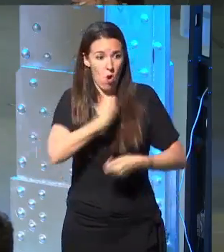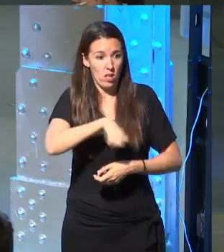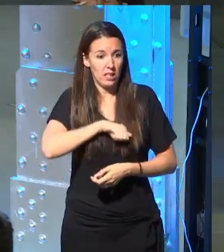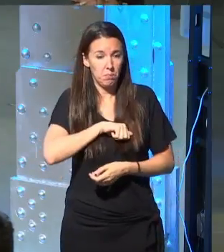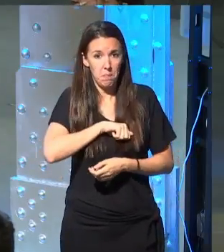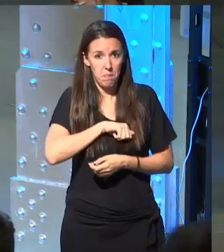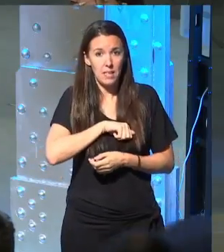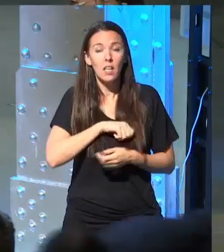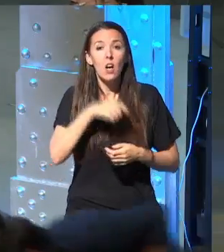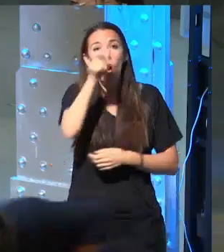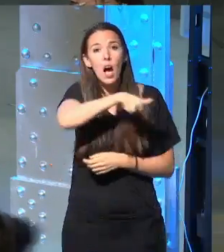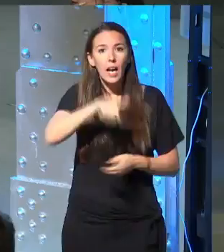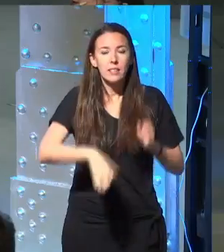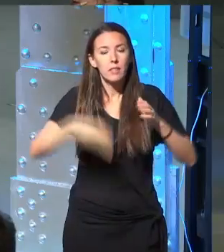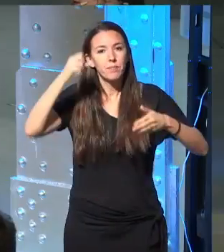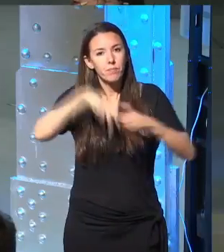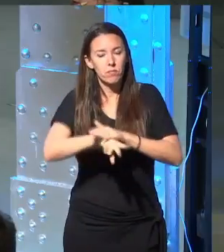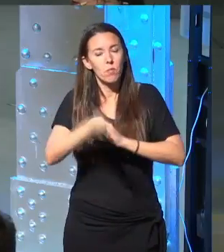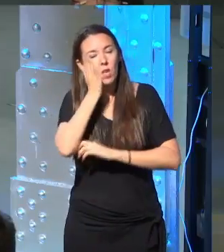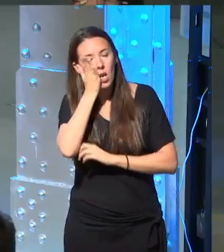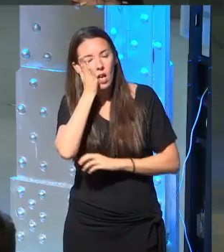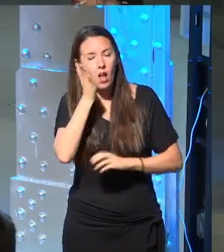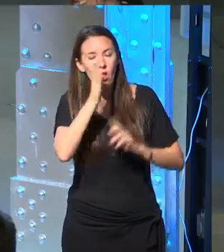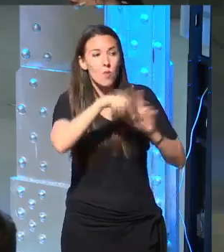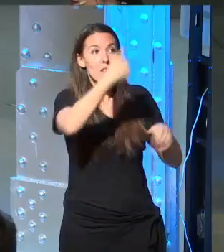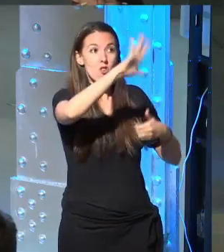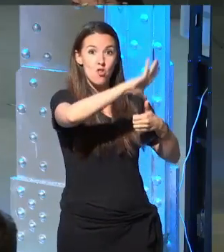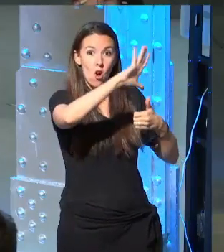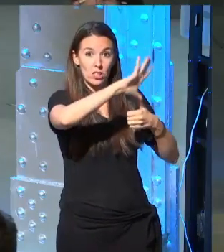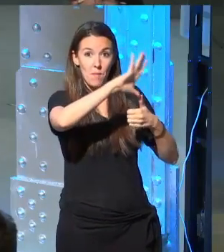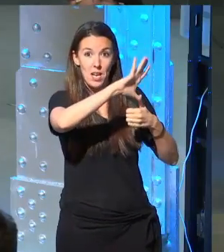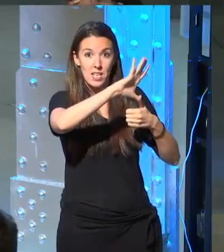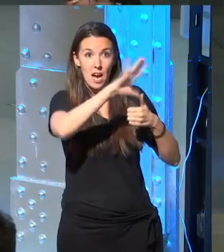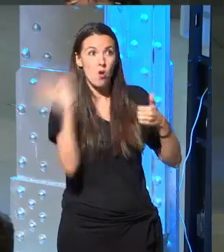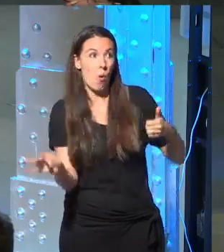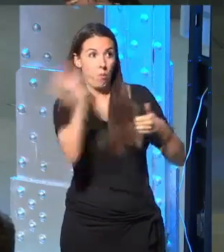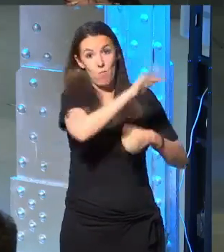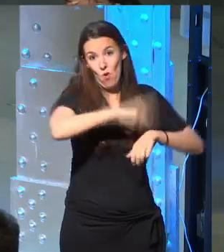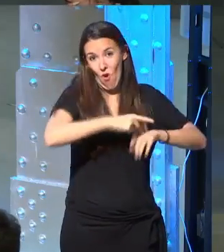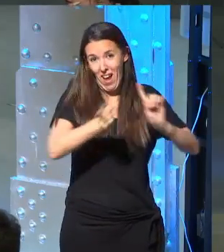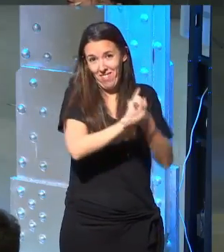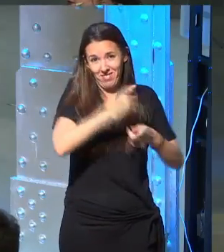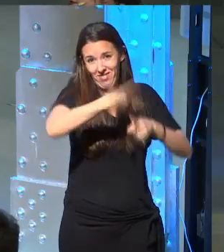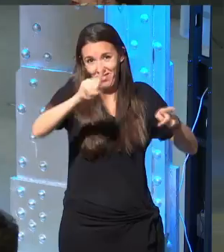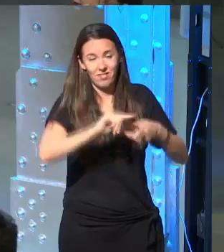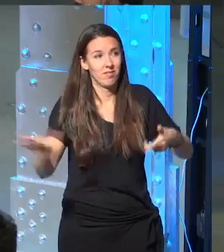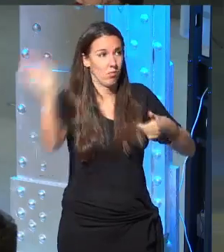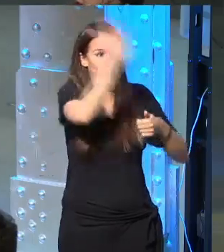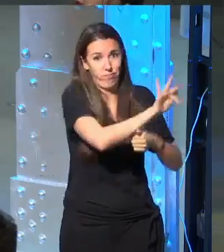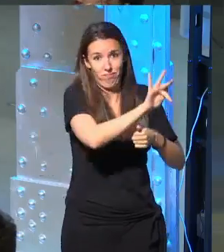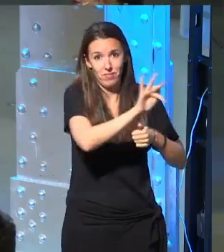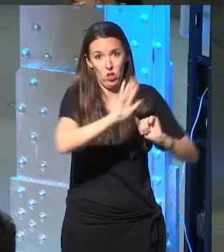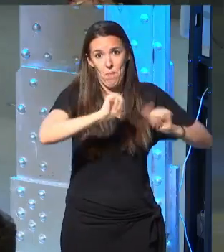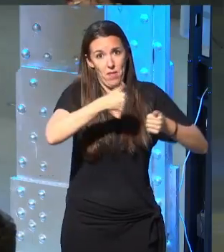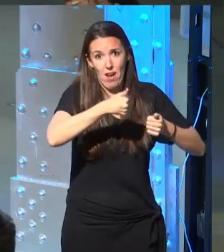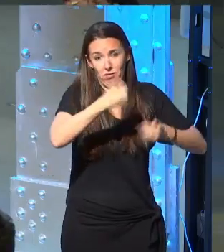España, y entonces ya cuando la gente se fue a dormir, pues nuestros vecinos latinoamericanos pillaron el testigo y ya terminaron de uparlo. Sí, porque es